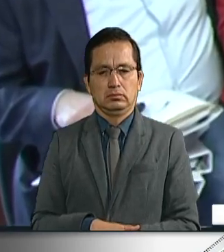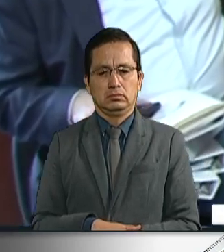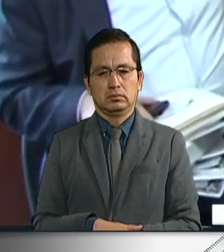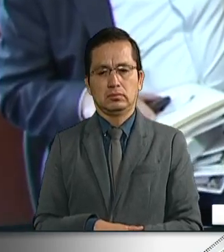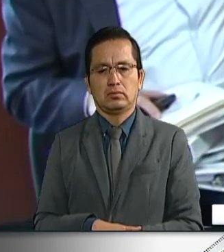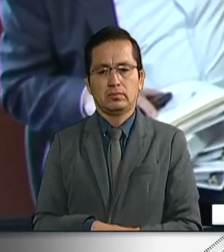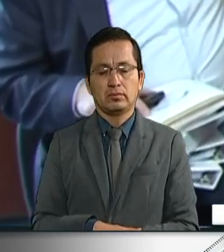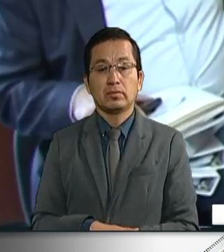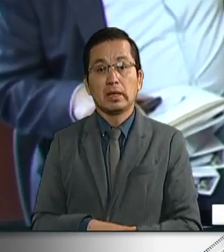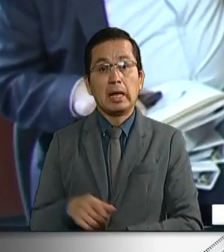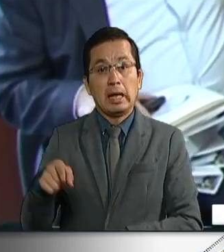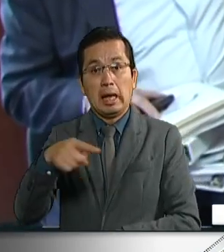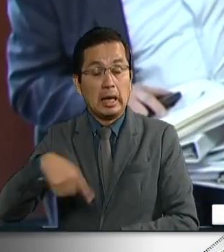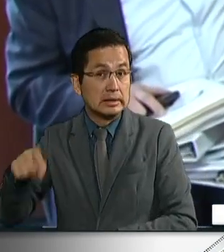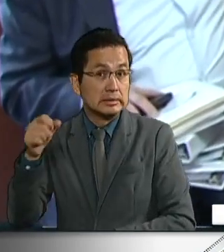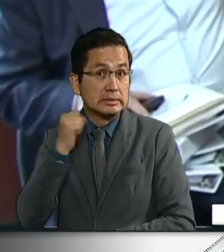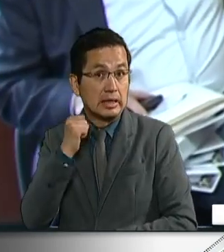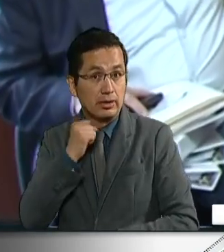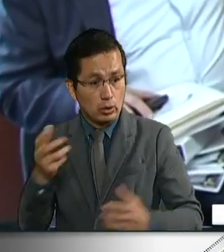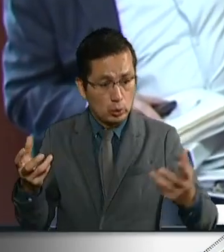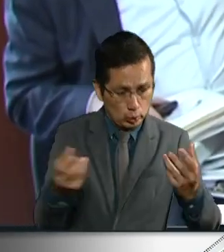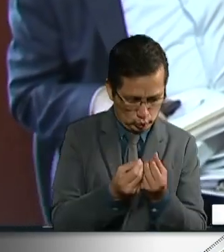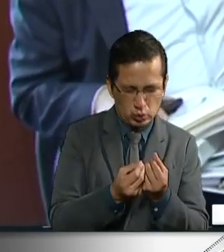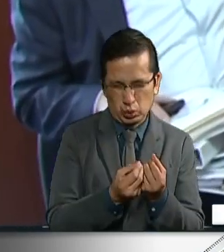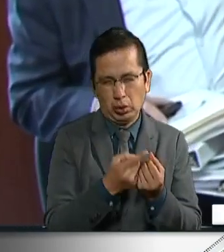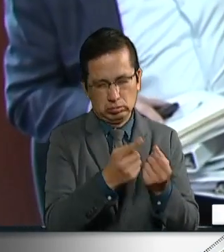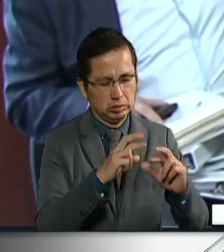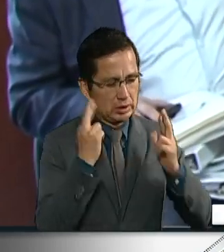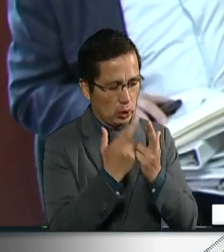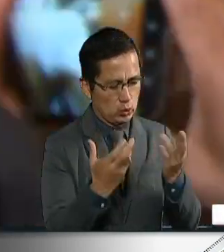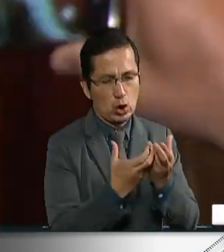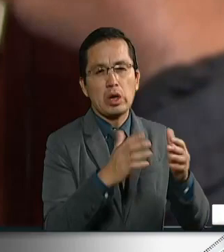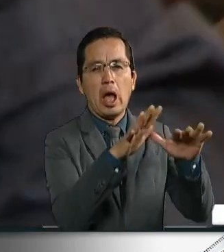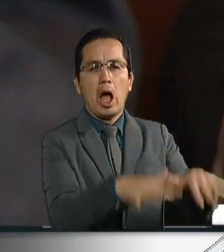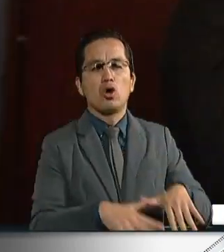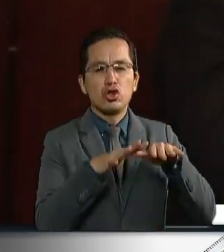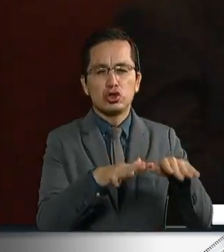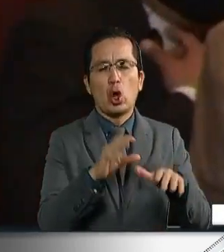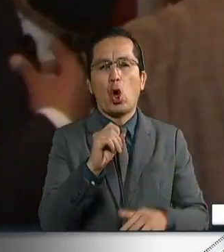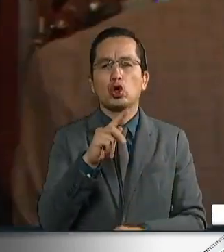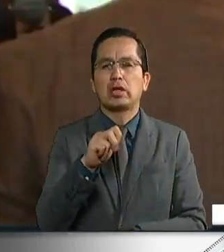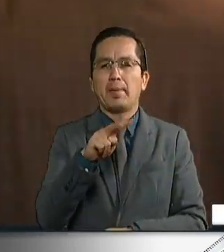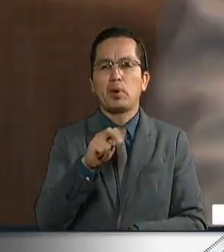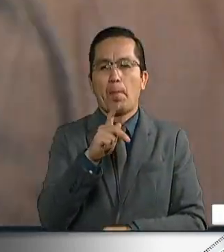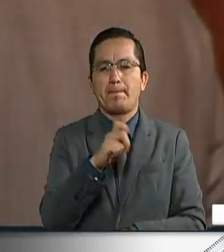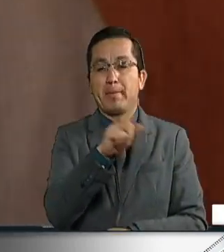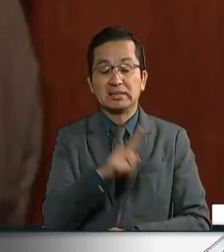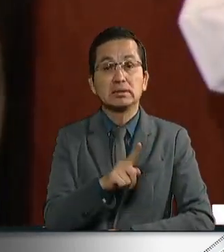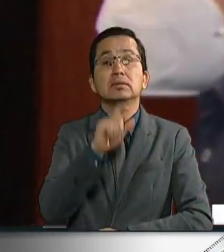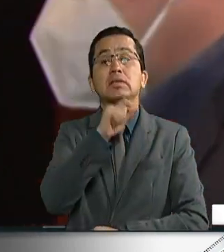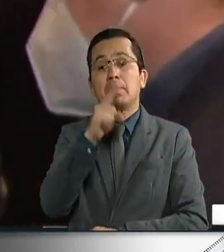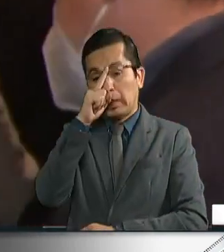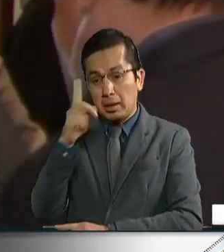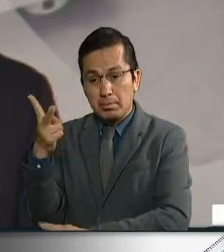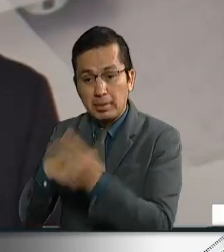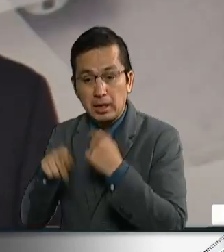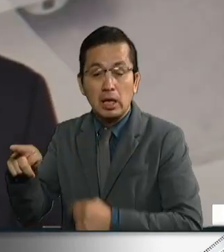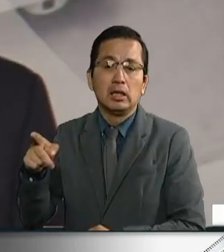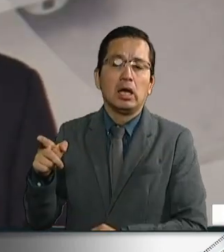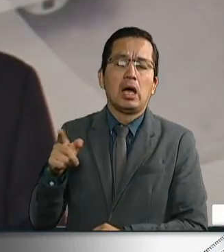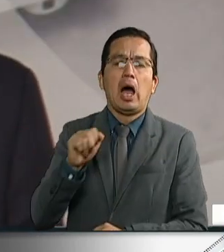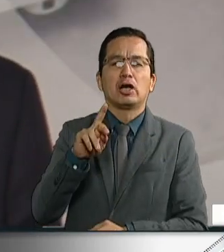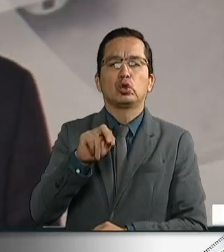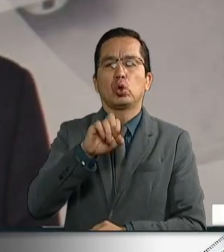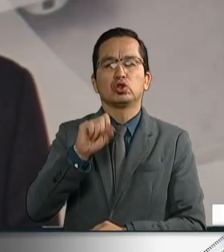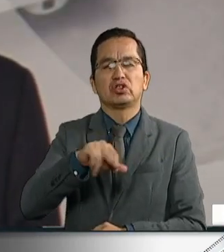Mientras los senadores estaban reunidos en el auditorio Octavio Paz con el secretario, a la sede senatorial llegaron Arturo Sánchez,